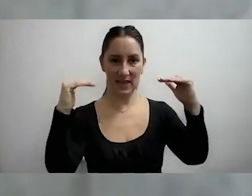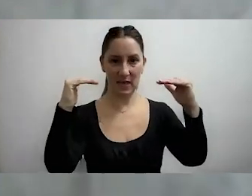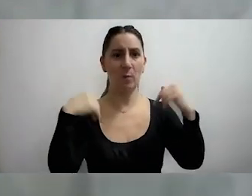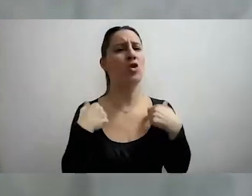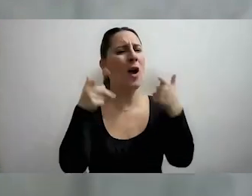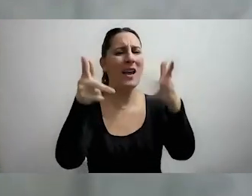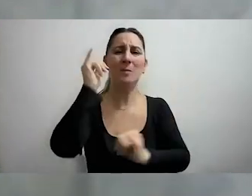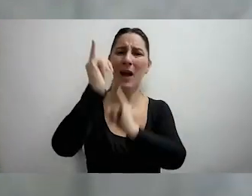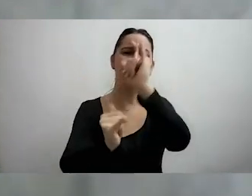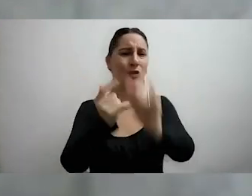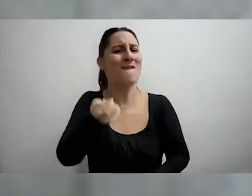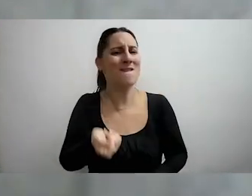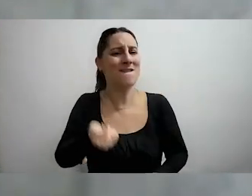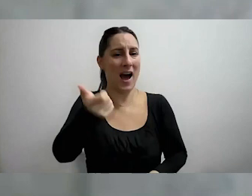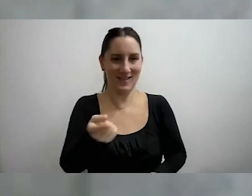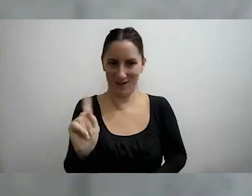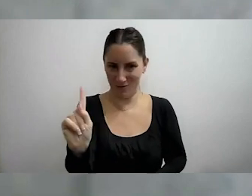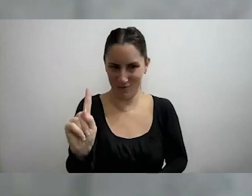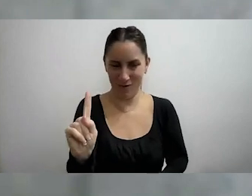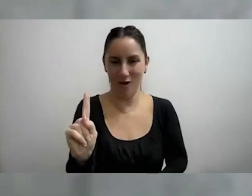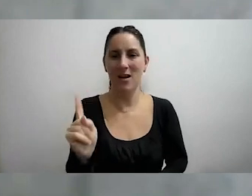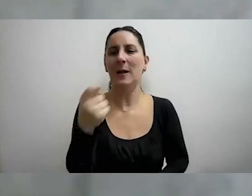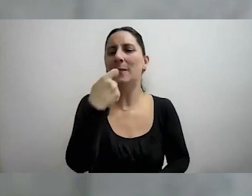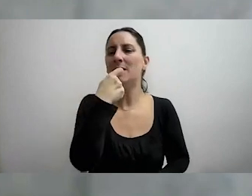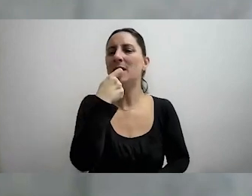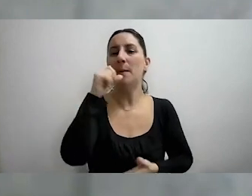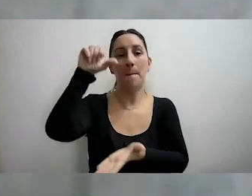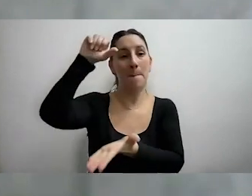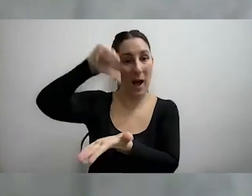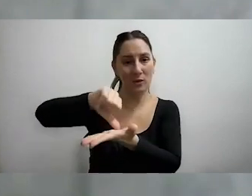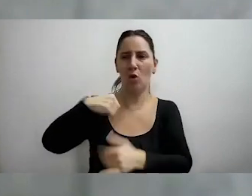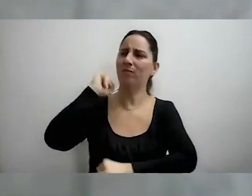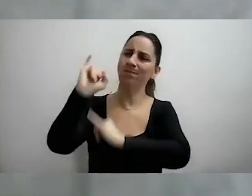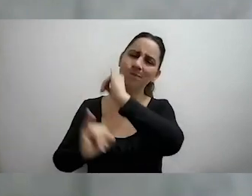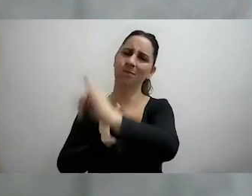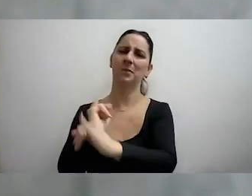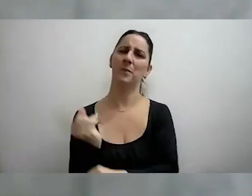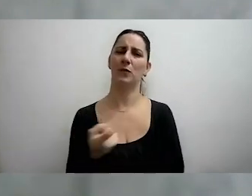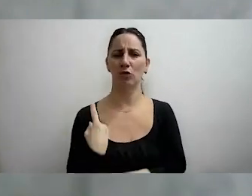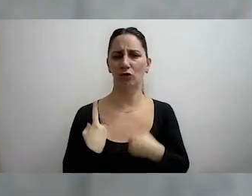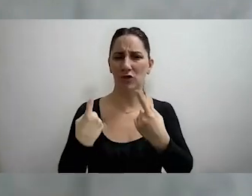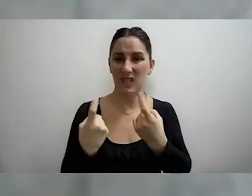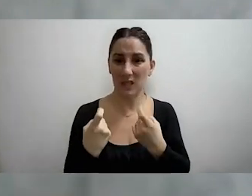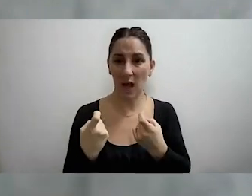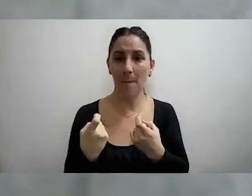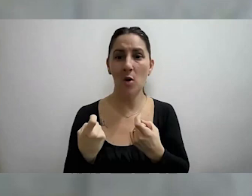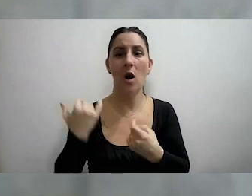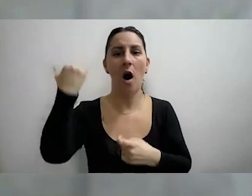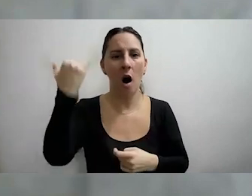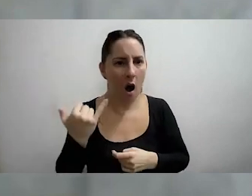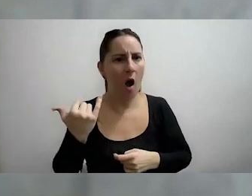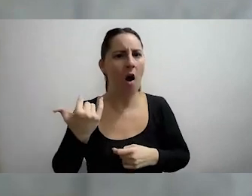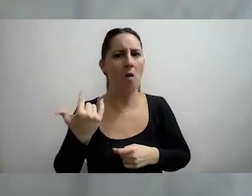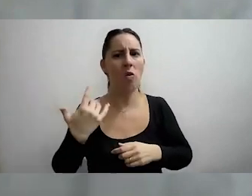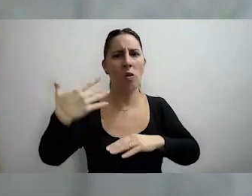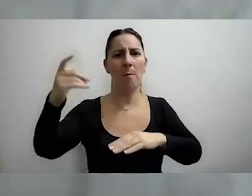¿no? Porque si a cualquier país de los No, nuestros, por ejemplo, que tenemos necesidades sociales, te aparece un ingreso fundamental de